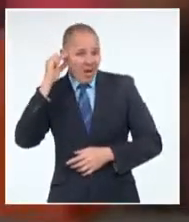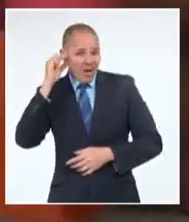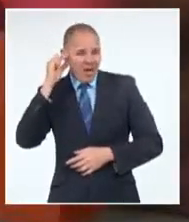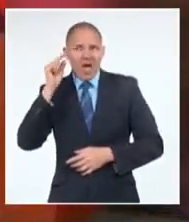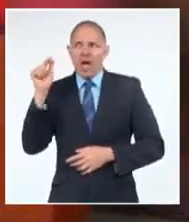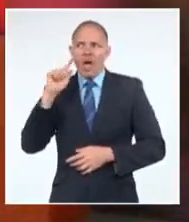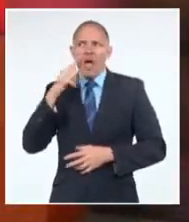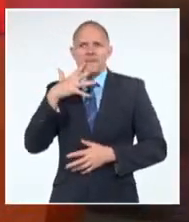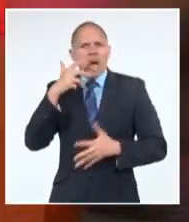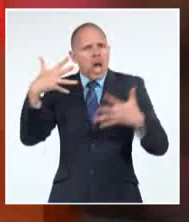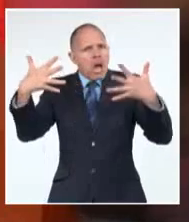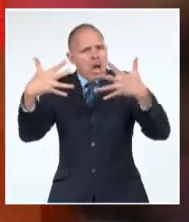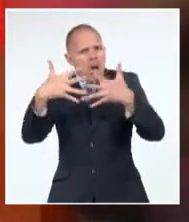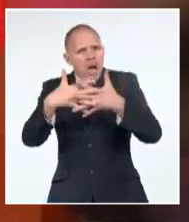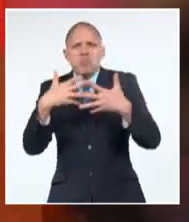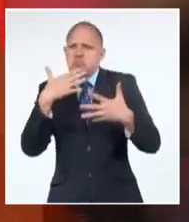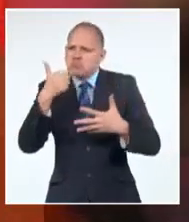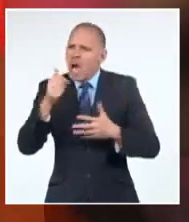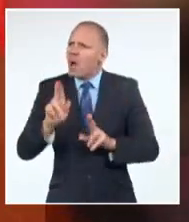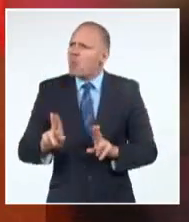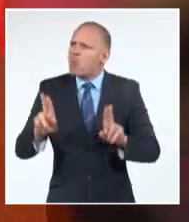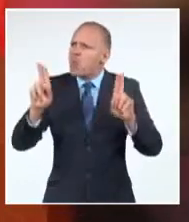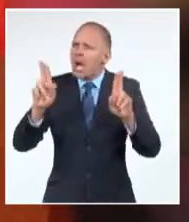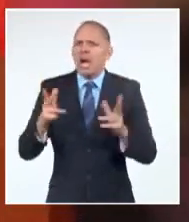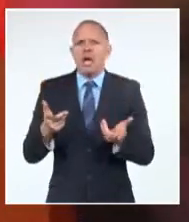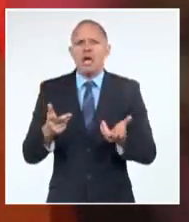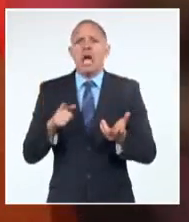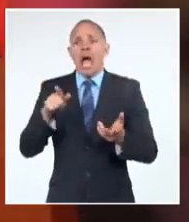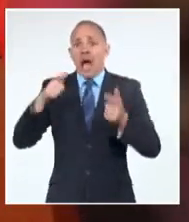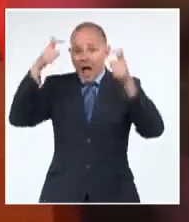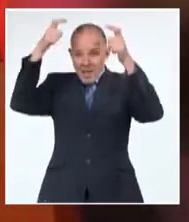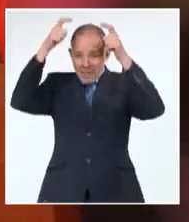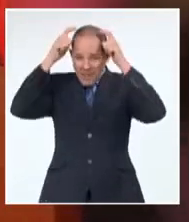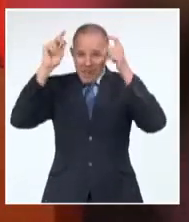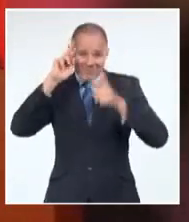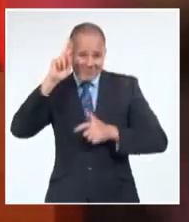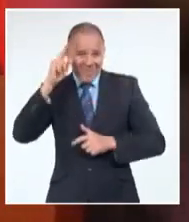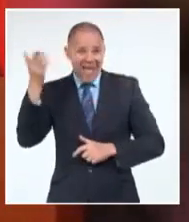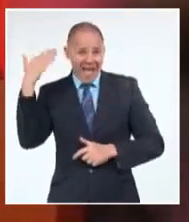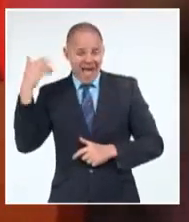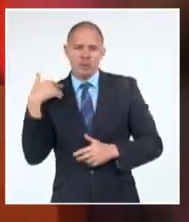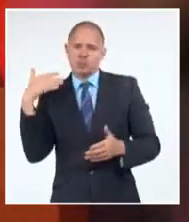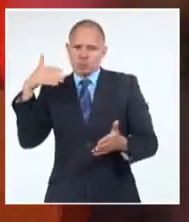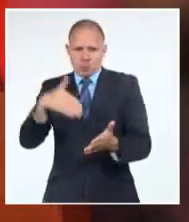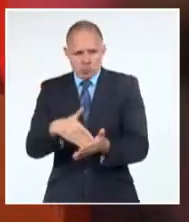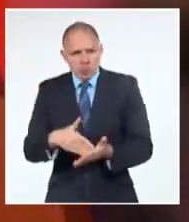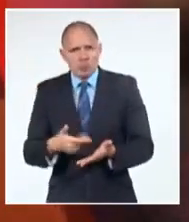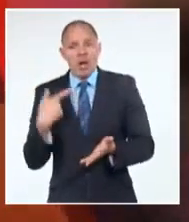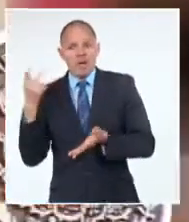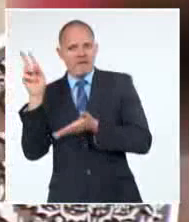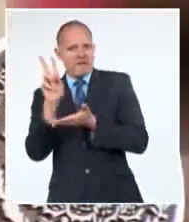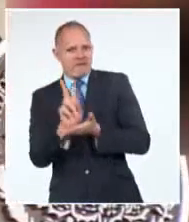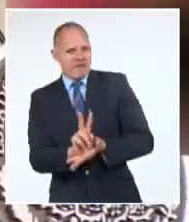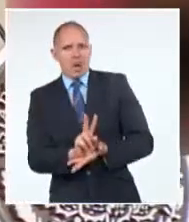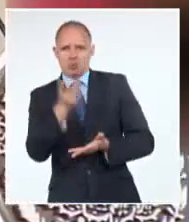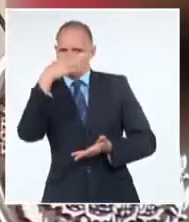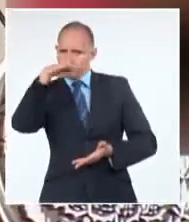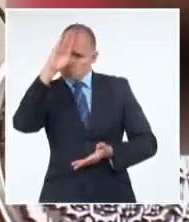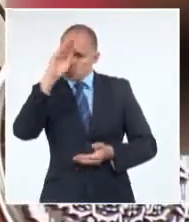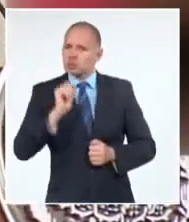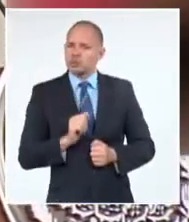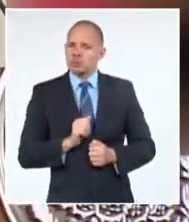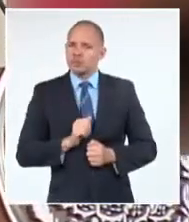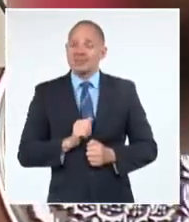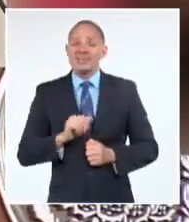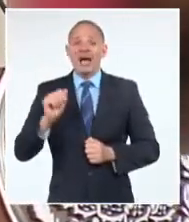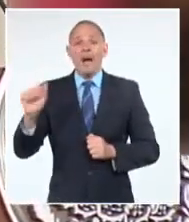hubo un acuerdo, intervino hasta el Papa Francisco. Bueno, visitó el